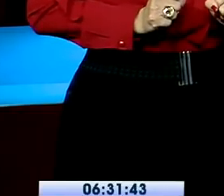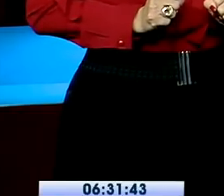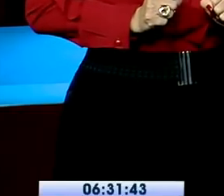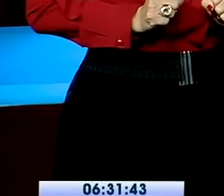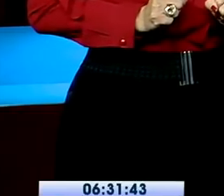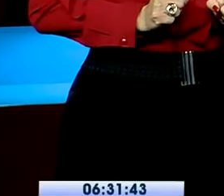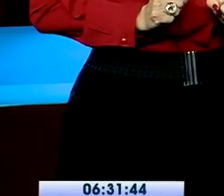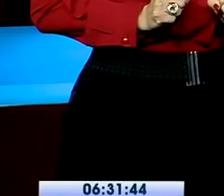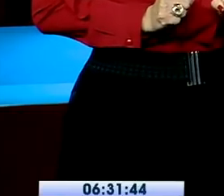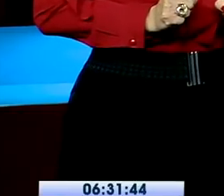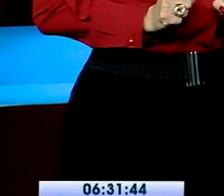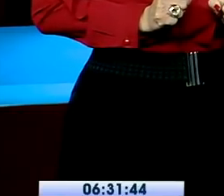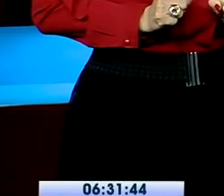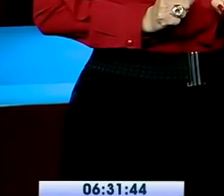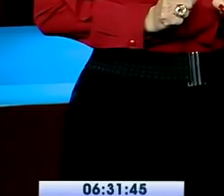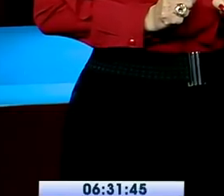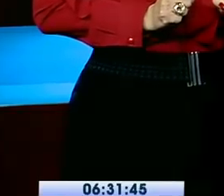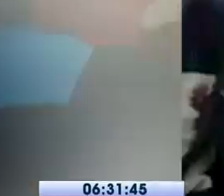es esa sorpresa?